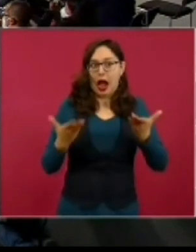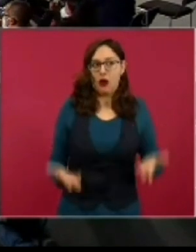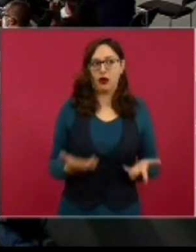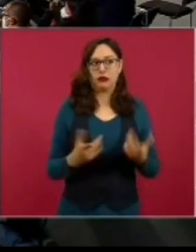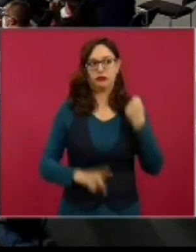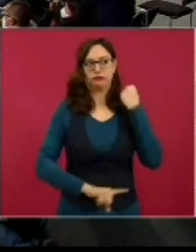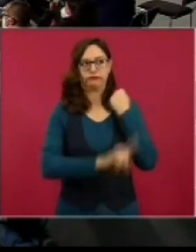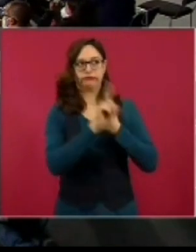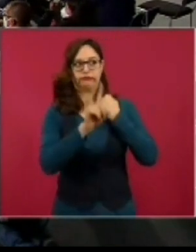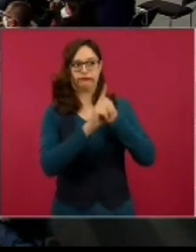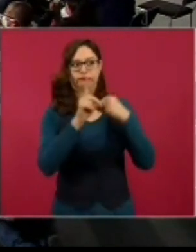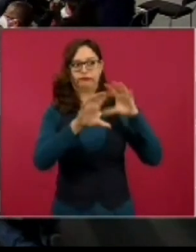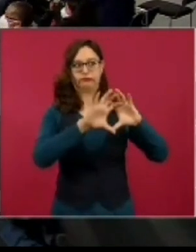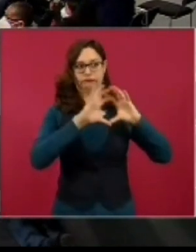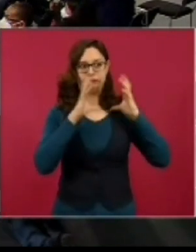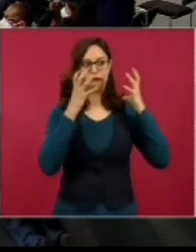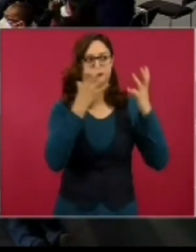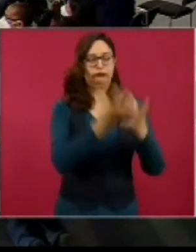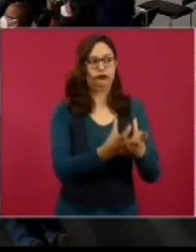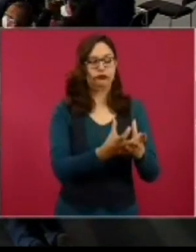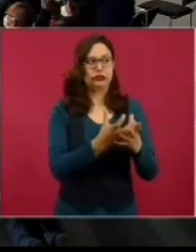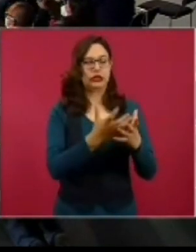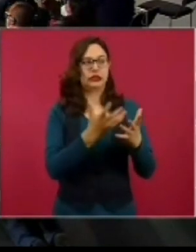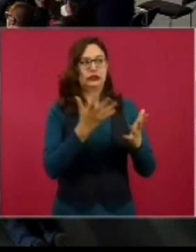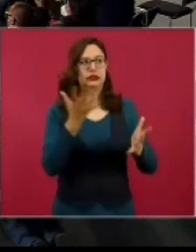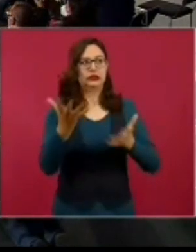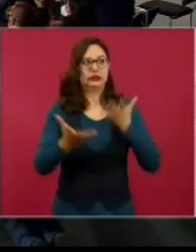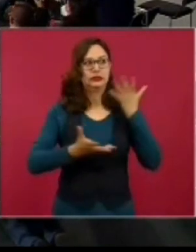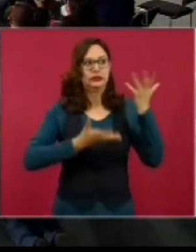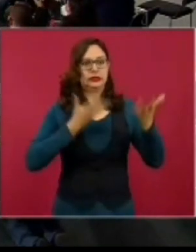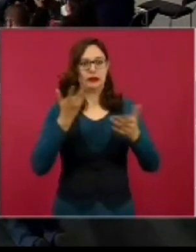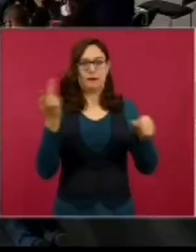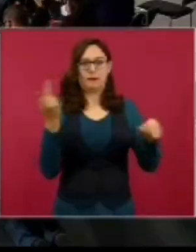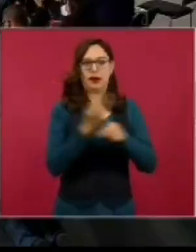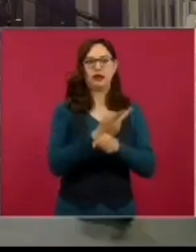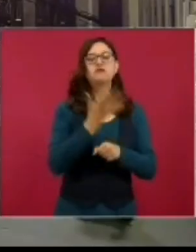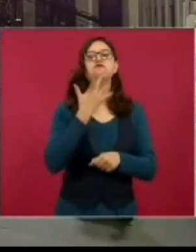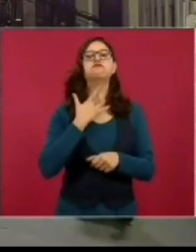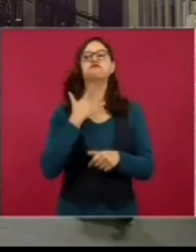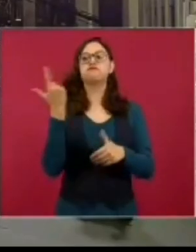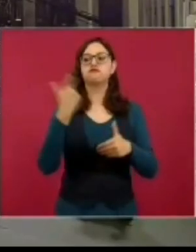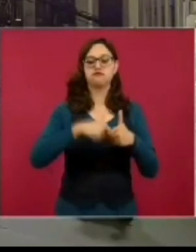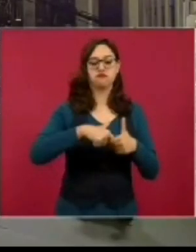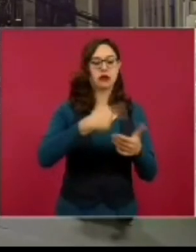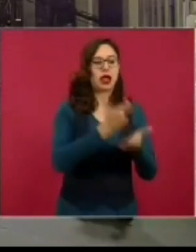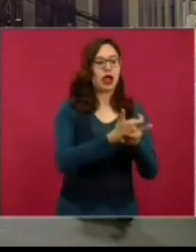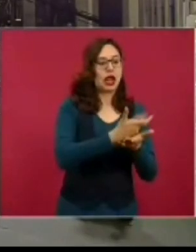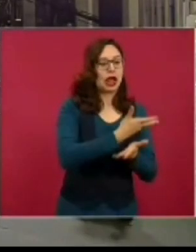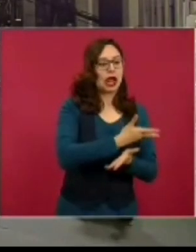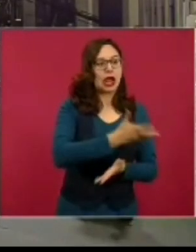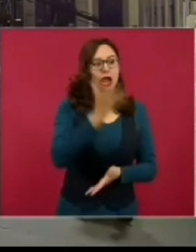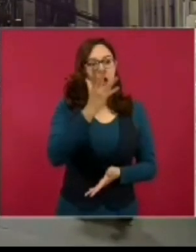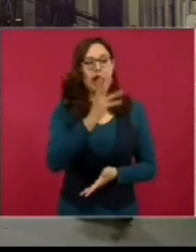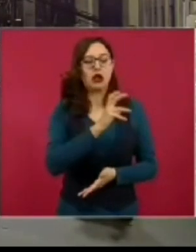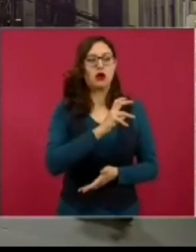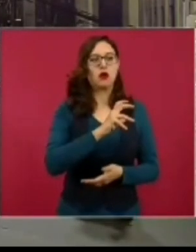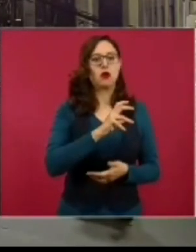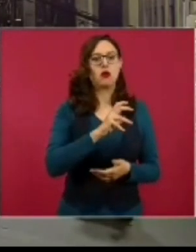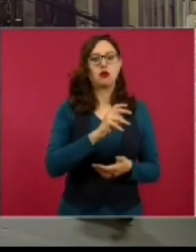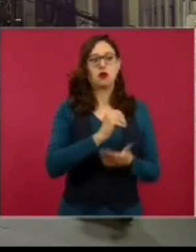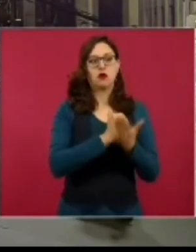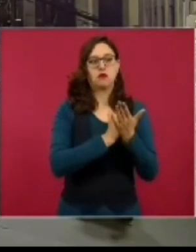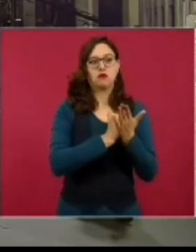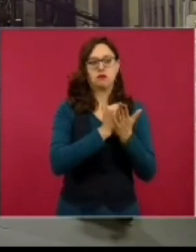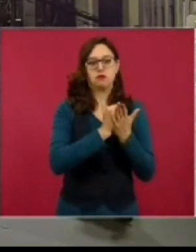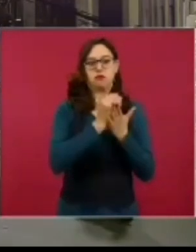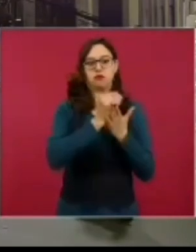en estos días, que aquí en la Ciudad de México hubo alguno que vendía el litro de gasolina super premium de no sé qué categoría a 30